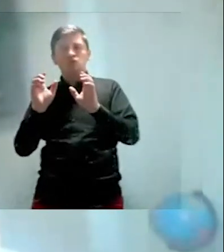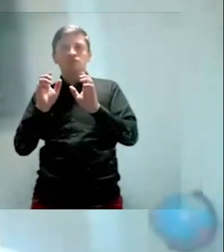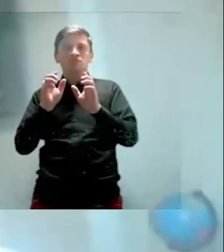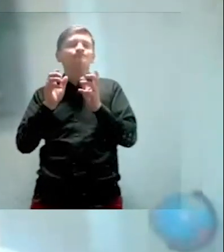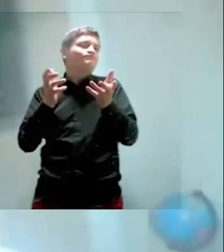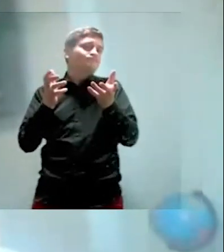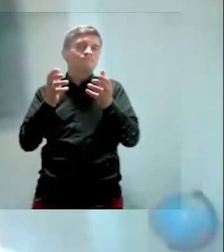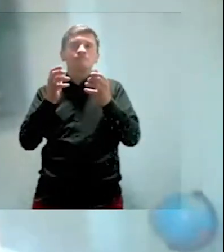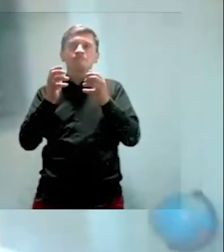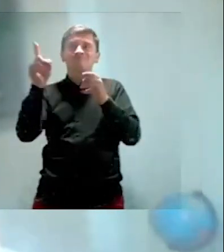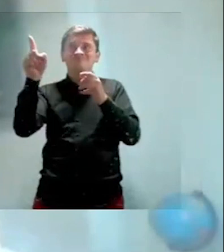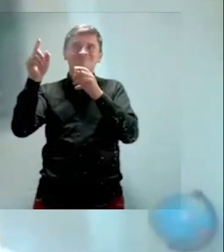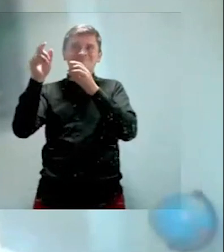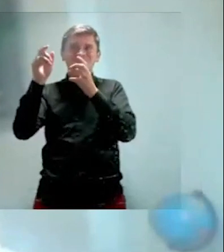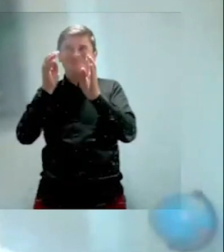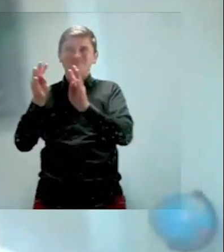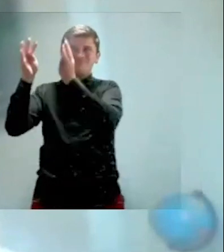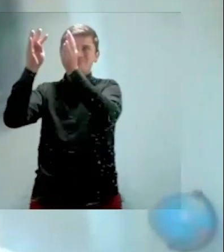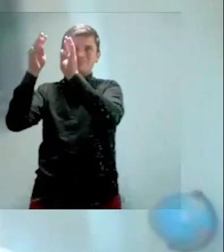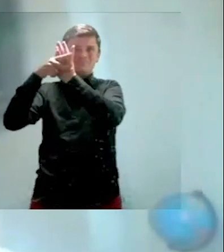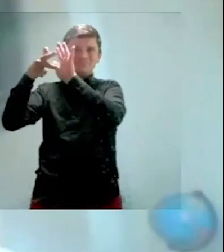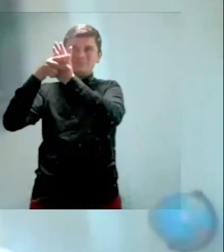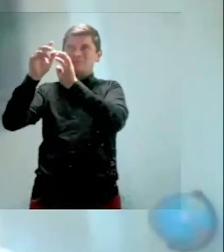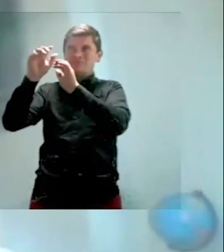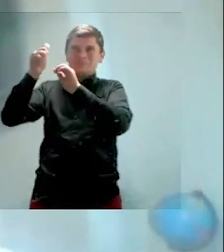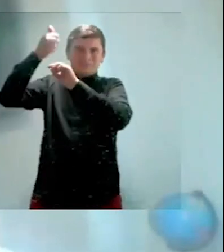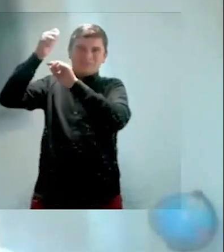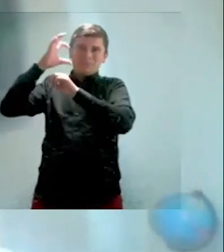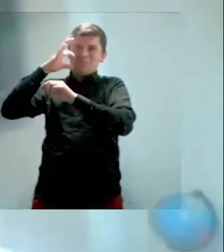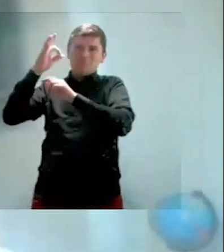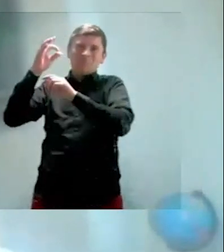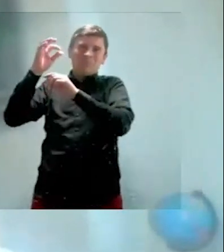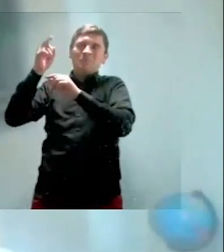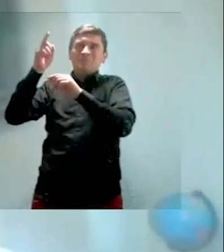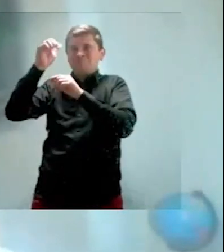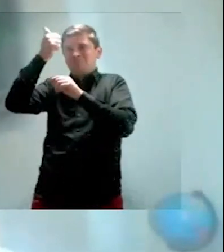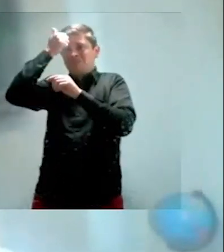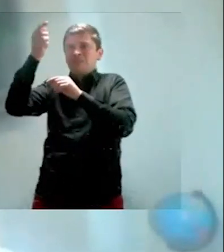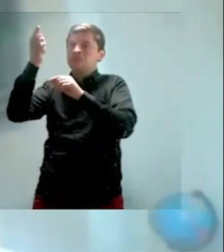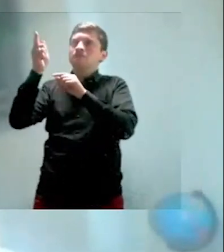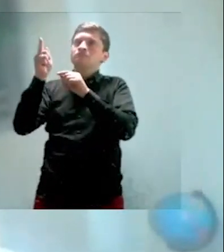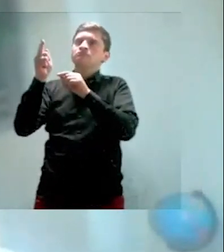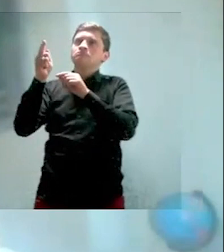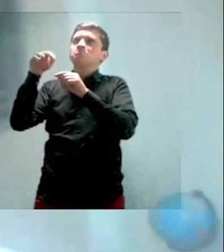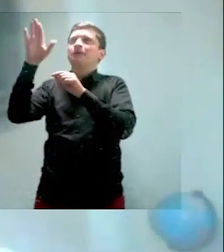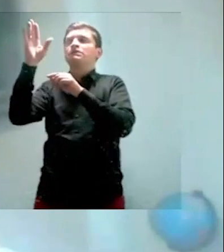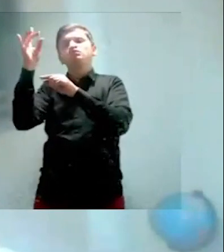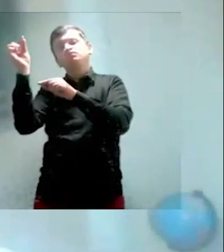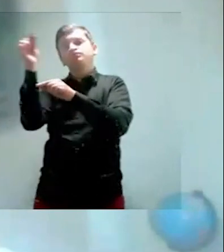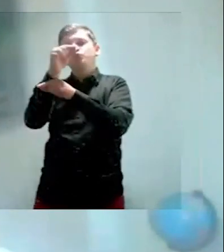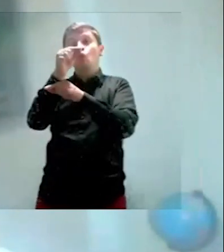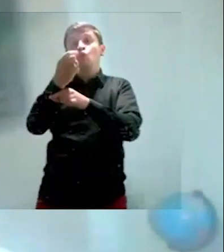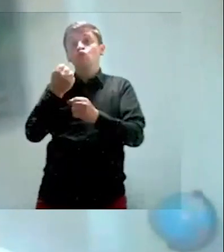No es competencia de la Corte decretar estas situaciones. Eso, a su parecer,